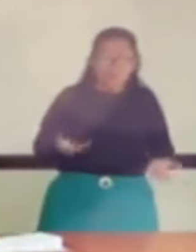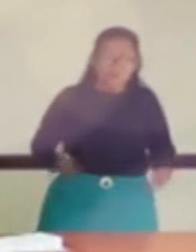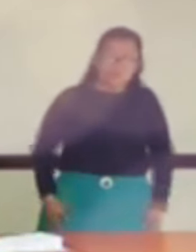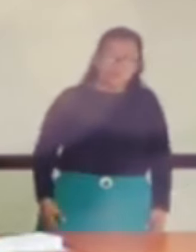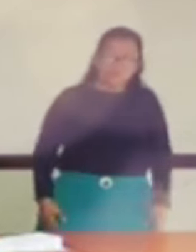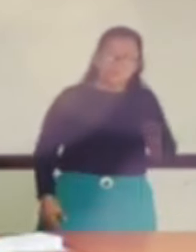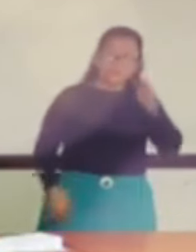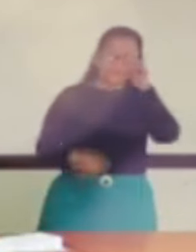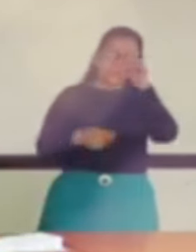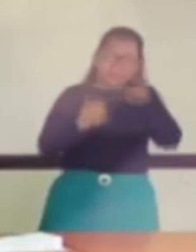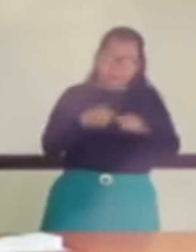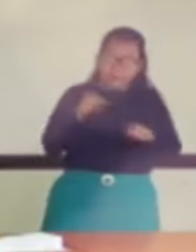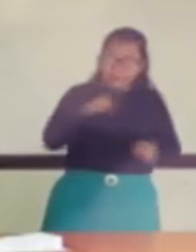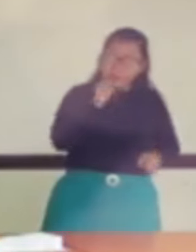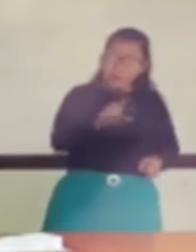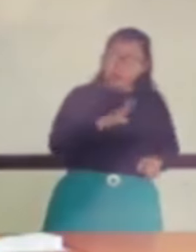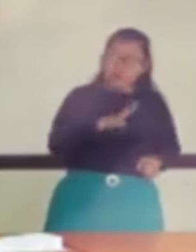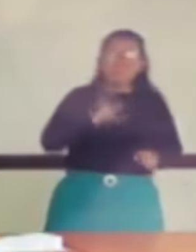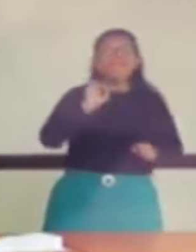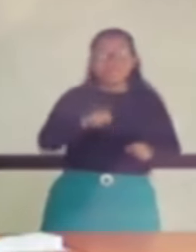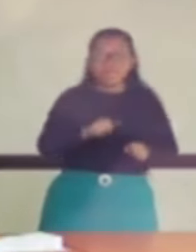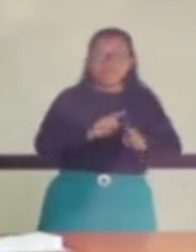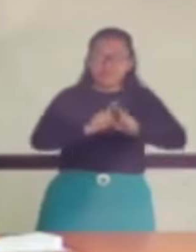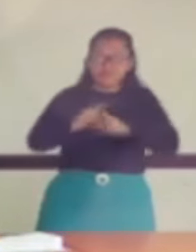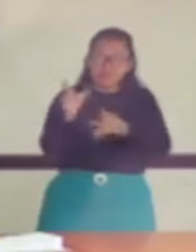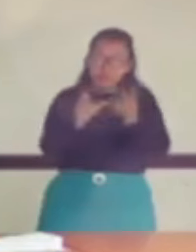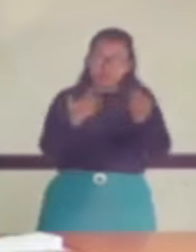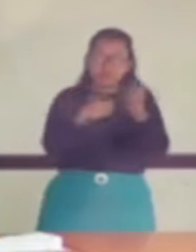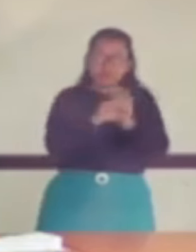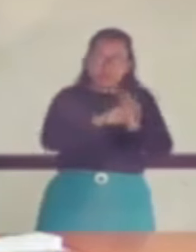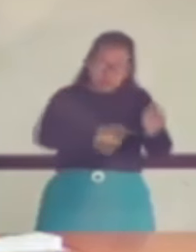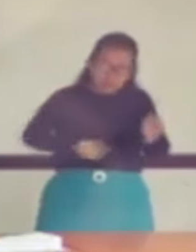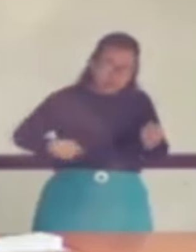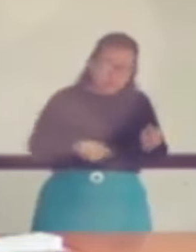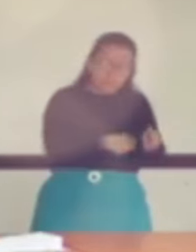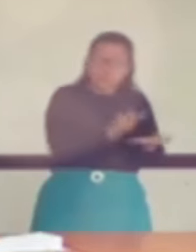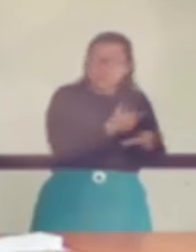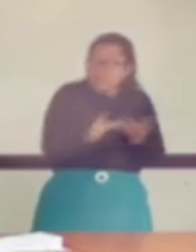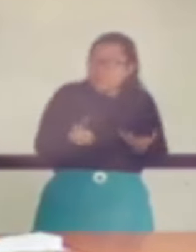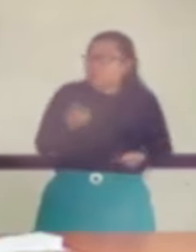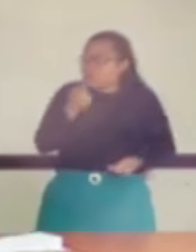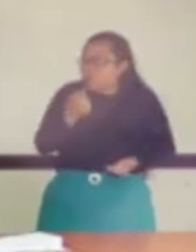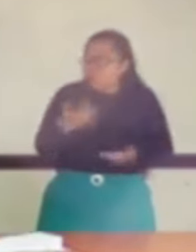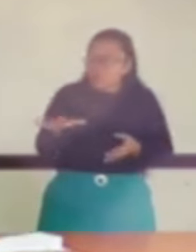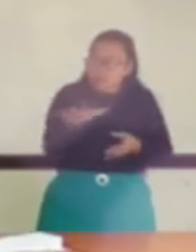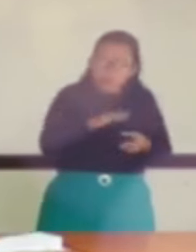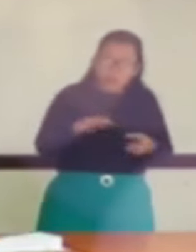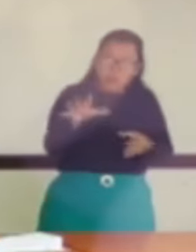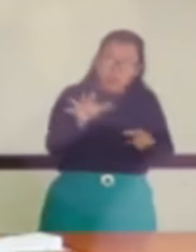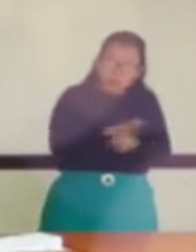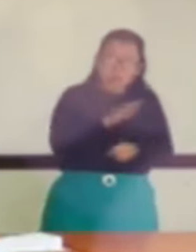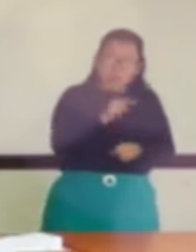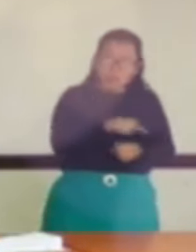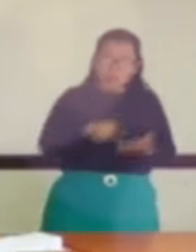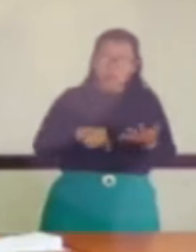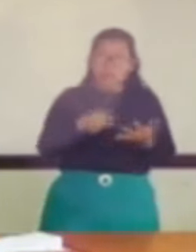Digamos que la denuncia incluye material médico quirúrgico, insumos médicos, medicinas. Es lo que hasta el momento